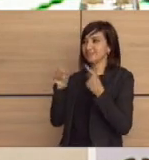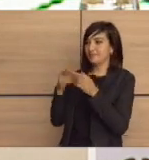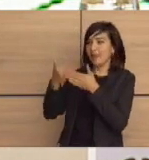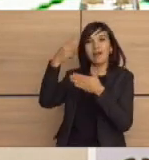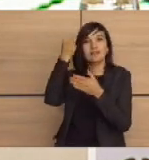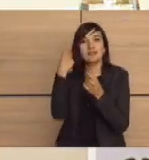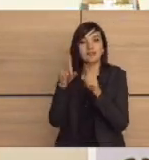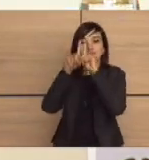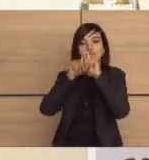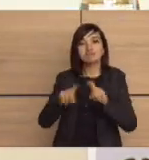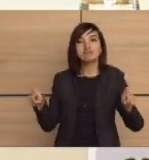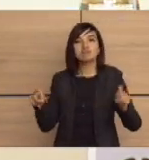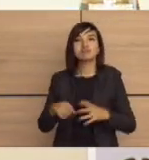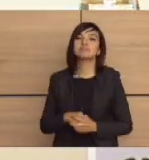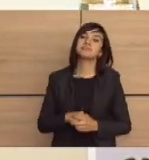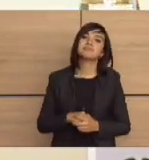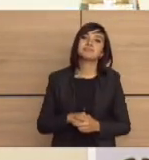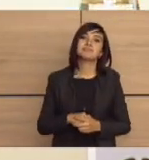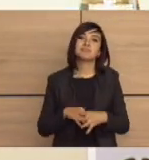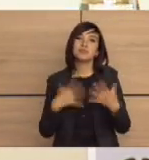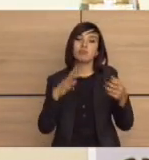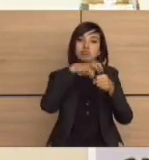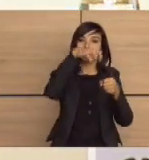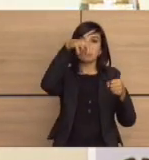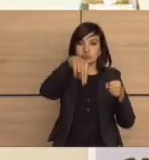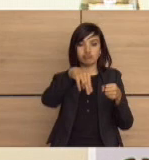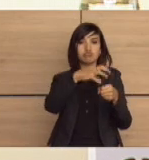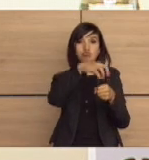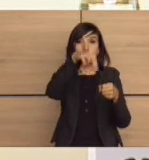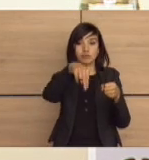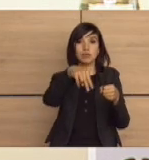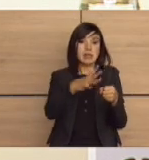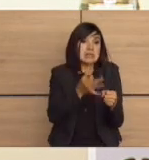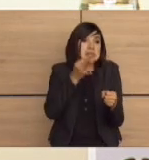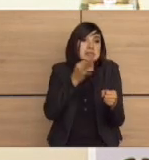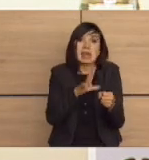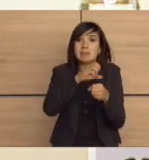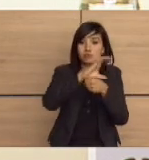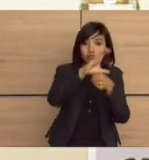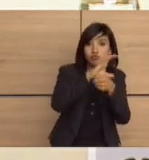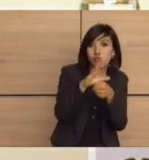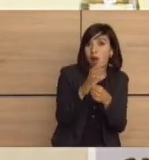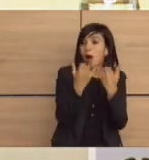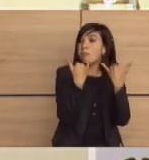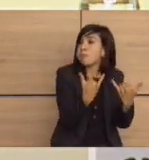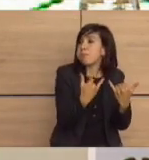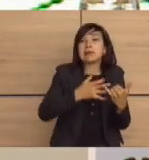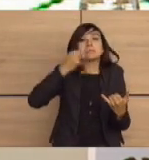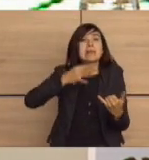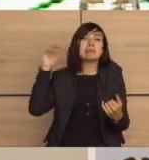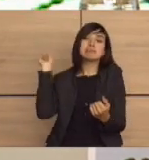ciudadanía es realmente relativamente nueva. No ha existido siempre en todo el mundo. Y lograr entender cómo